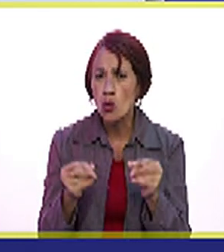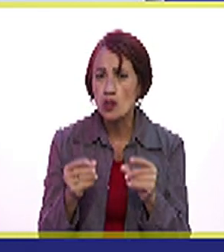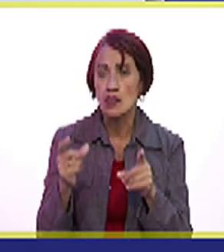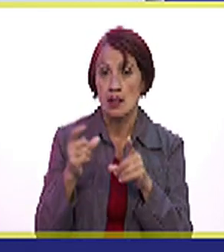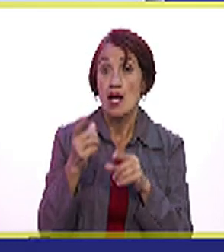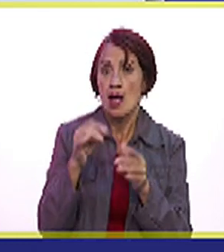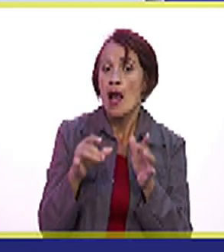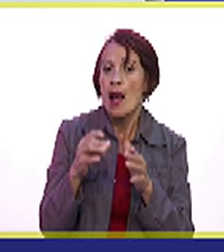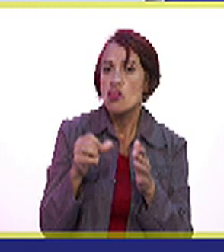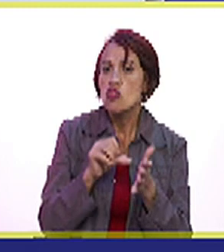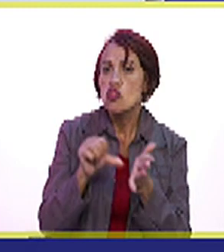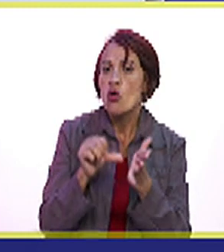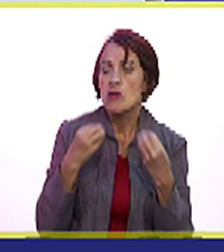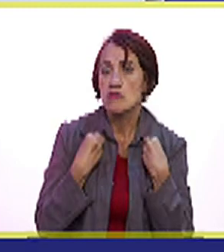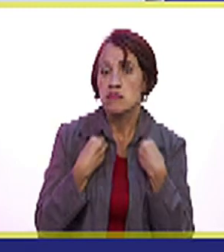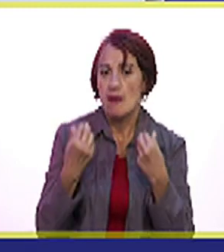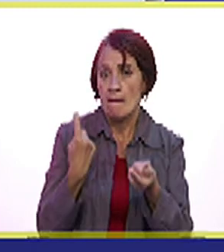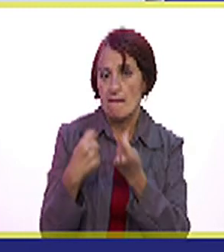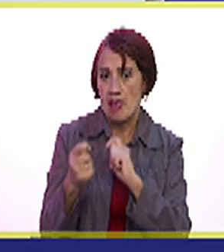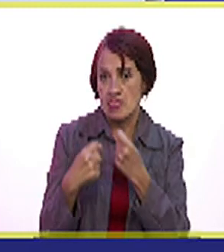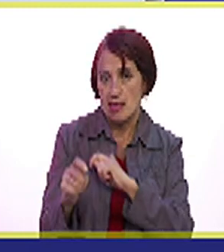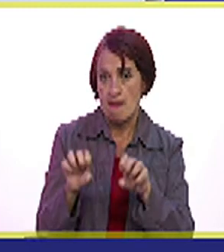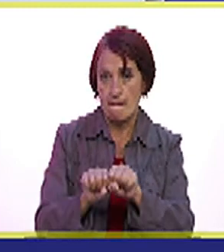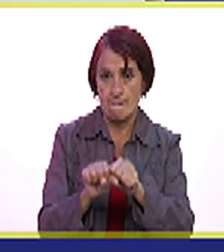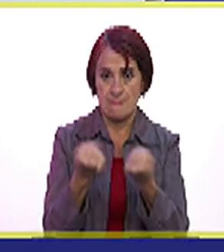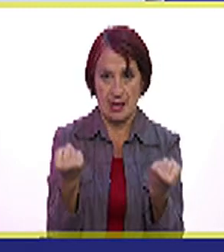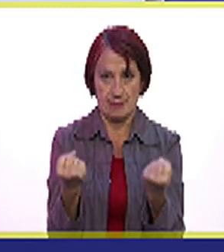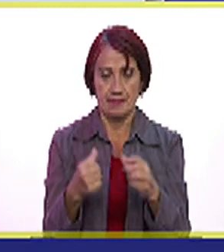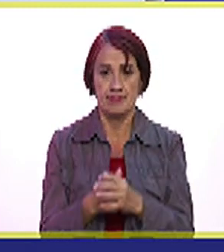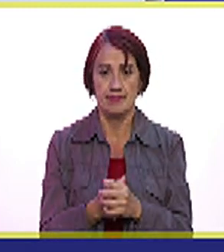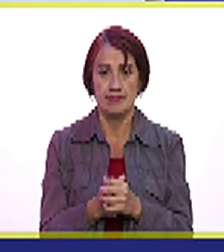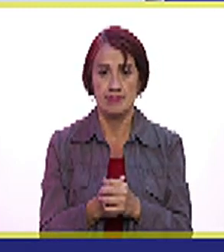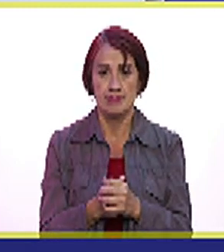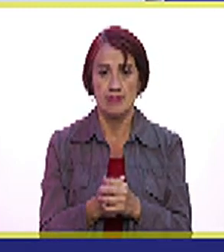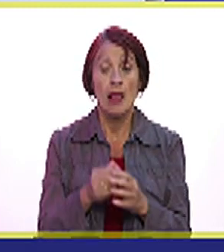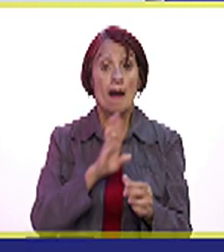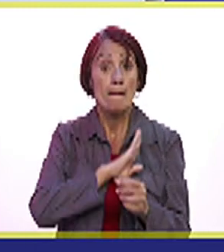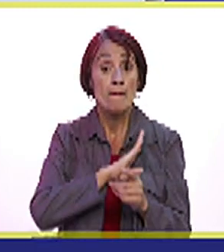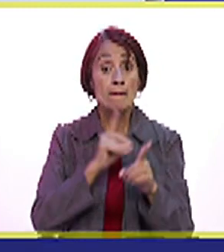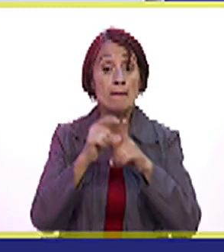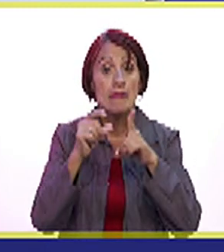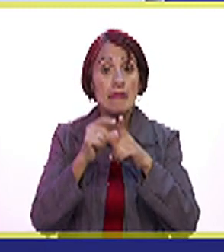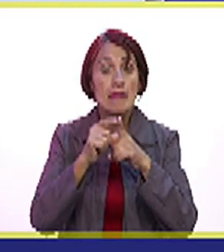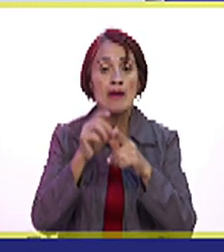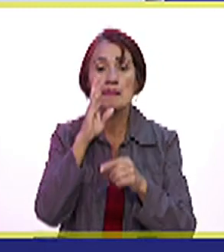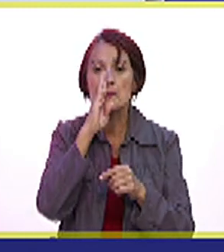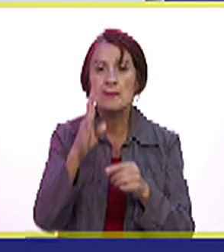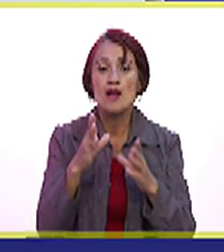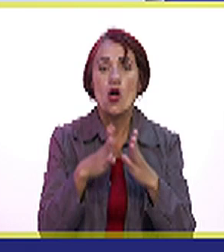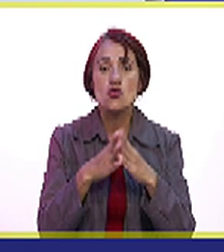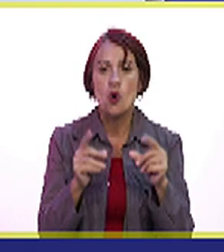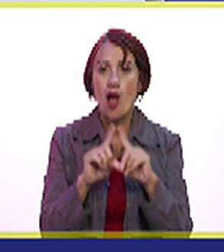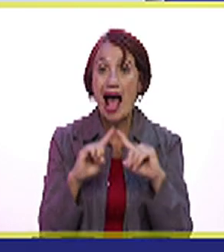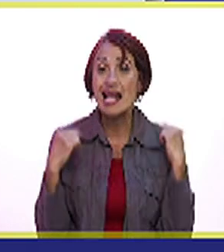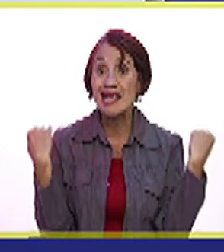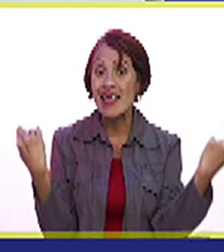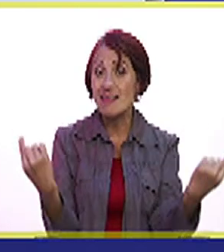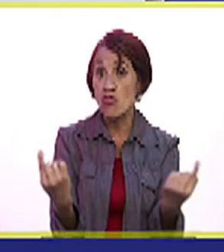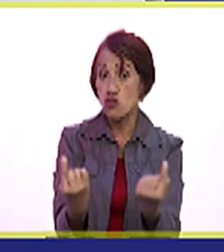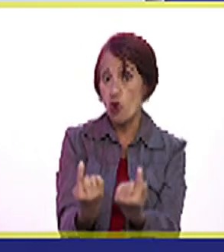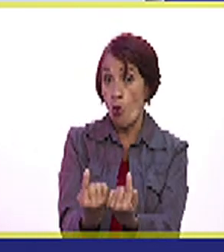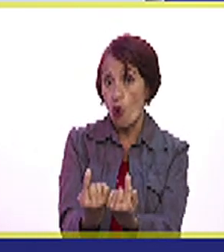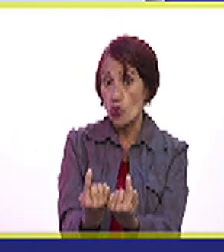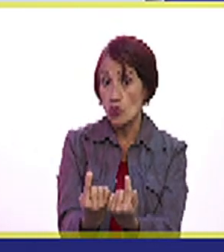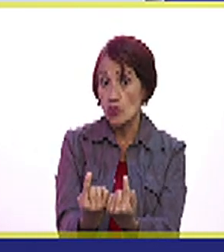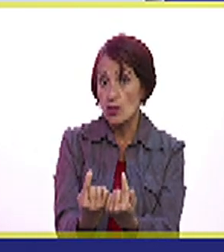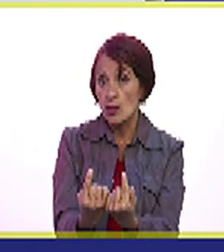panadería cerca, un sitio donde venden pan, ¿ok? Entonces, nuestro vocabulario se va a basar en nuestro entorno. Eso es en cuanto